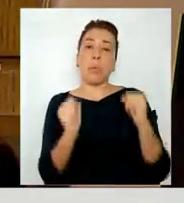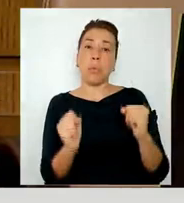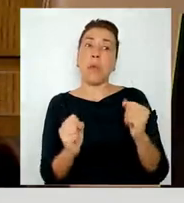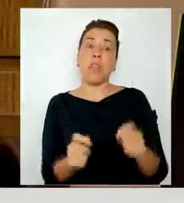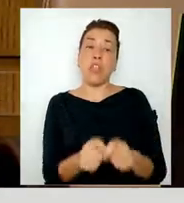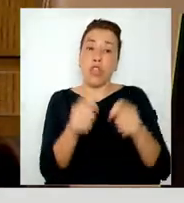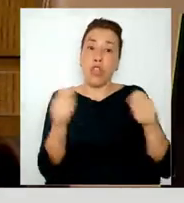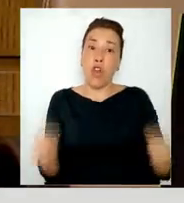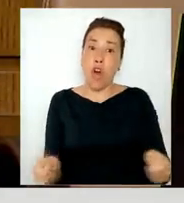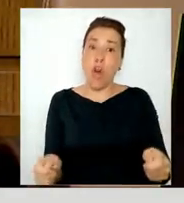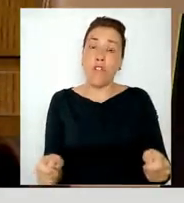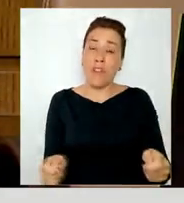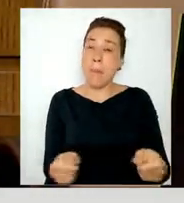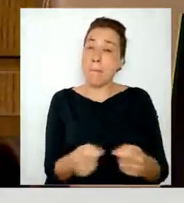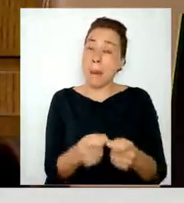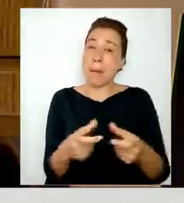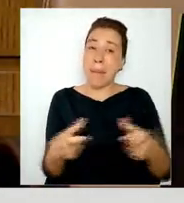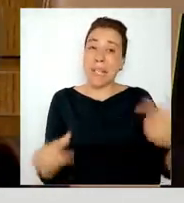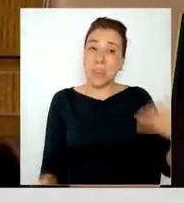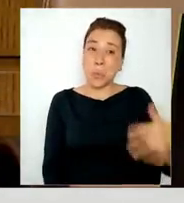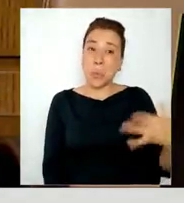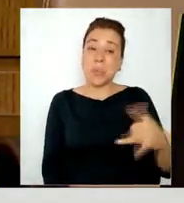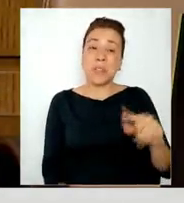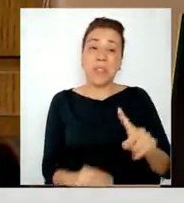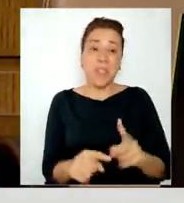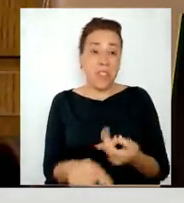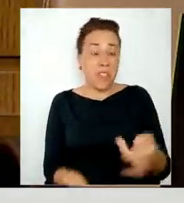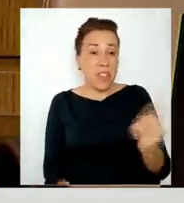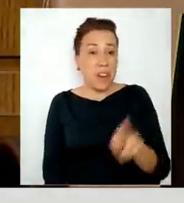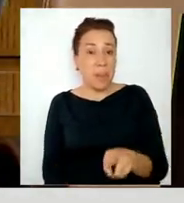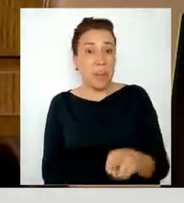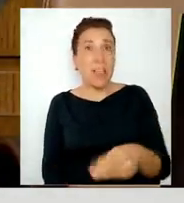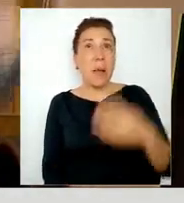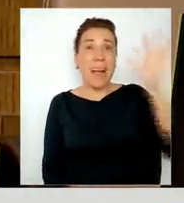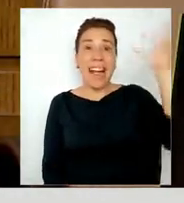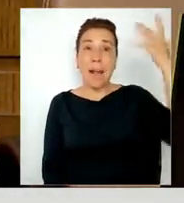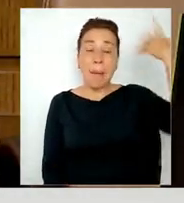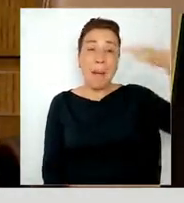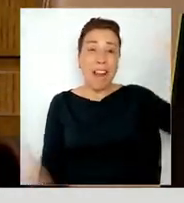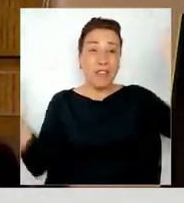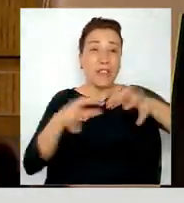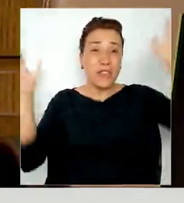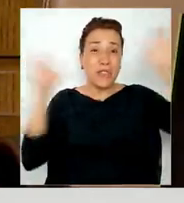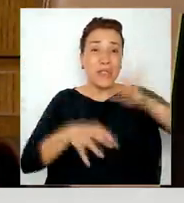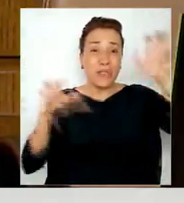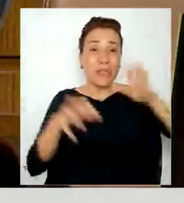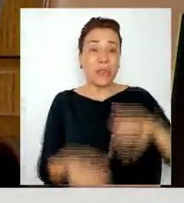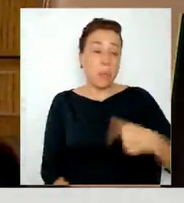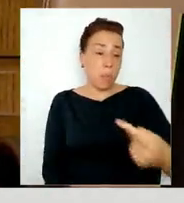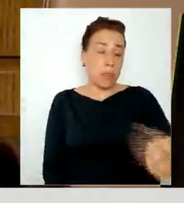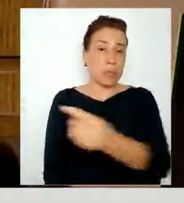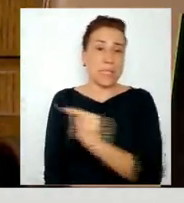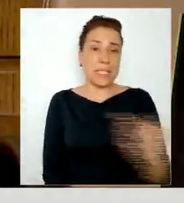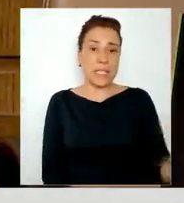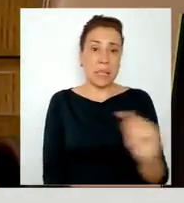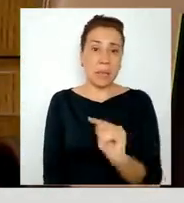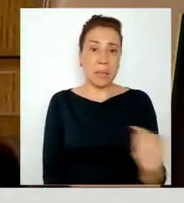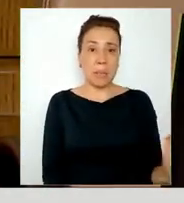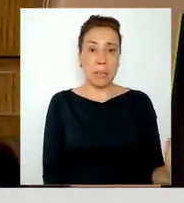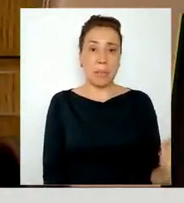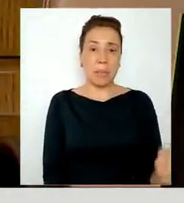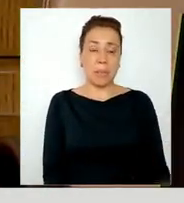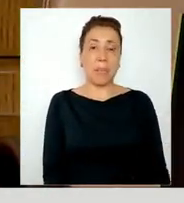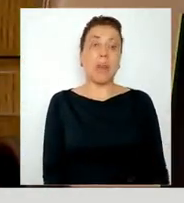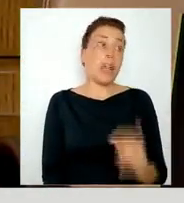y multiplicarse Si volvemos a tener un frente de mal tiempo en las próximas semanas eso es totalmente posible